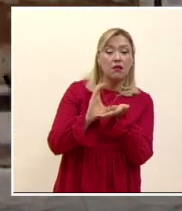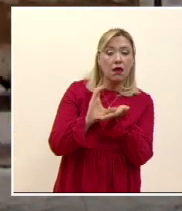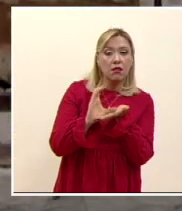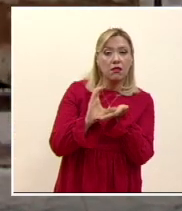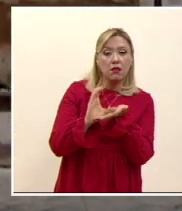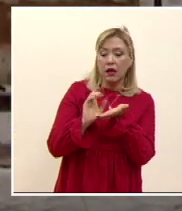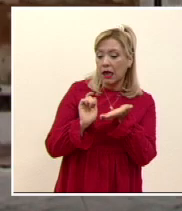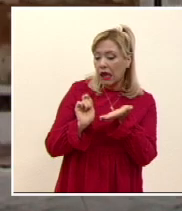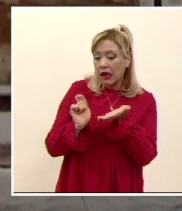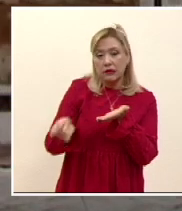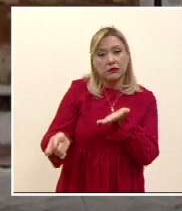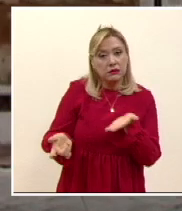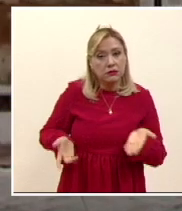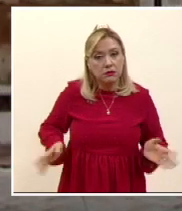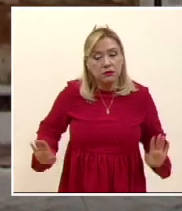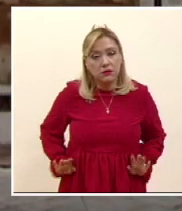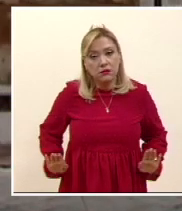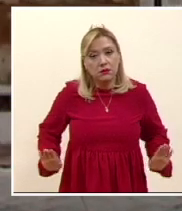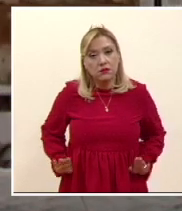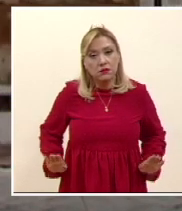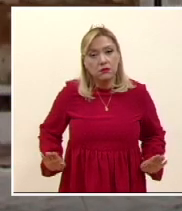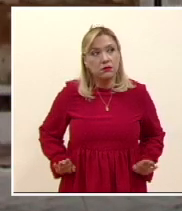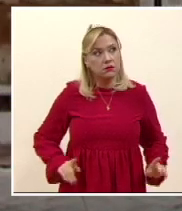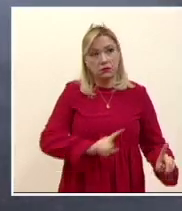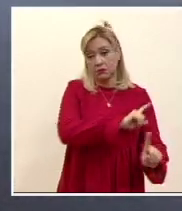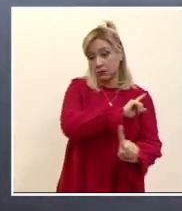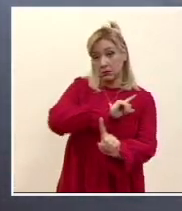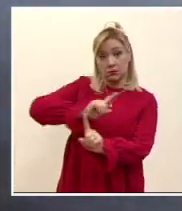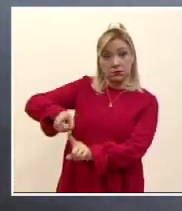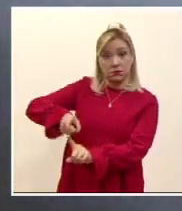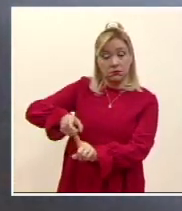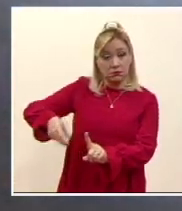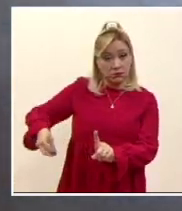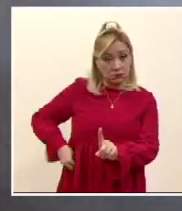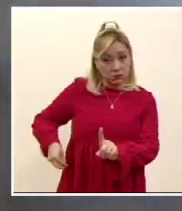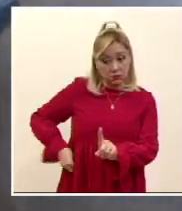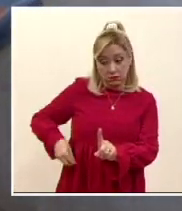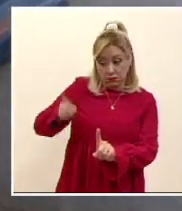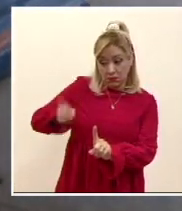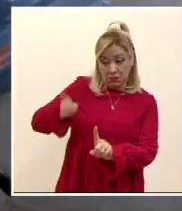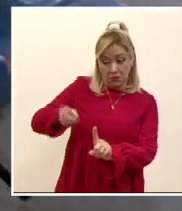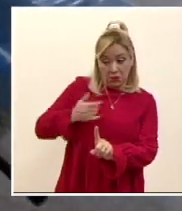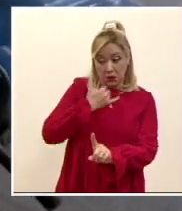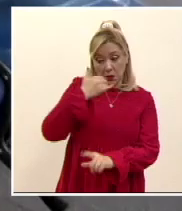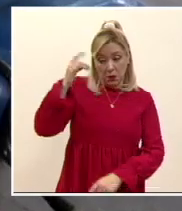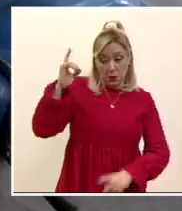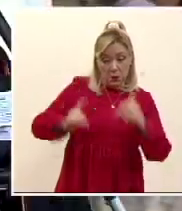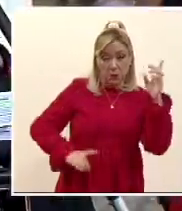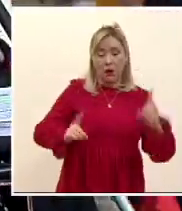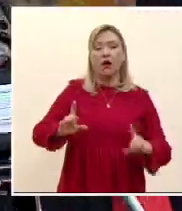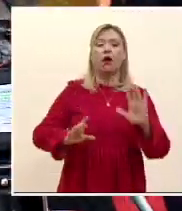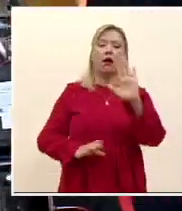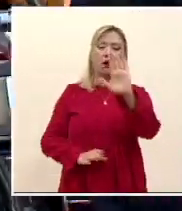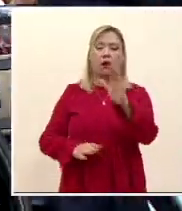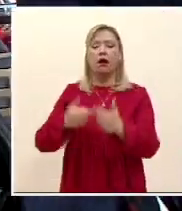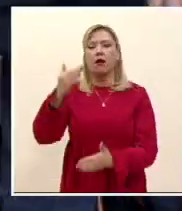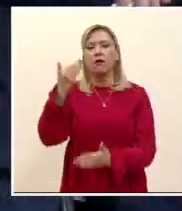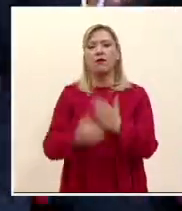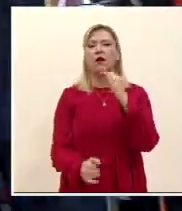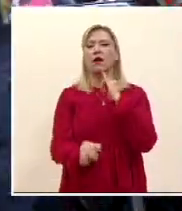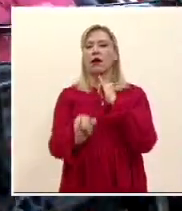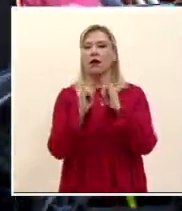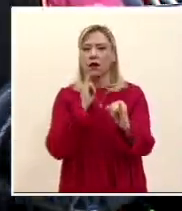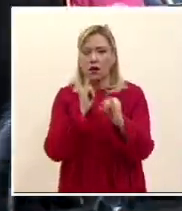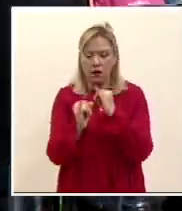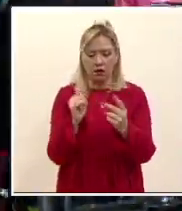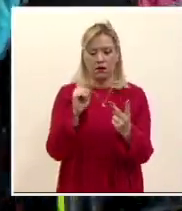cuando adviertan que en un procedimiento administrativo de investigación en contra de una persona con esa condición no se implementaron los